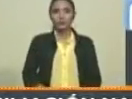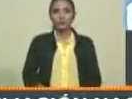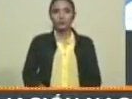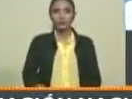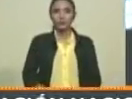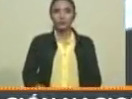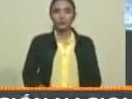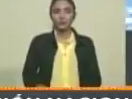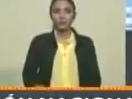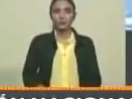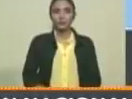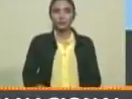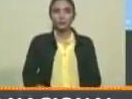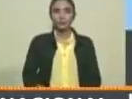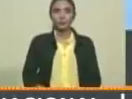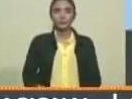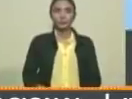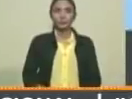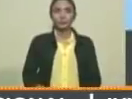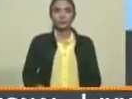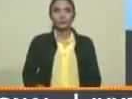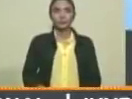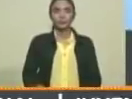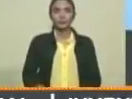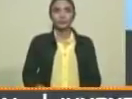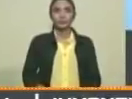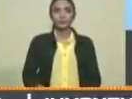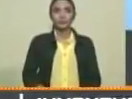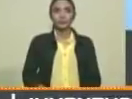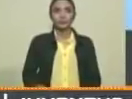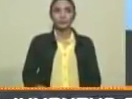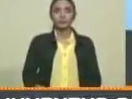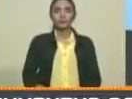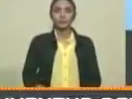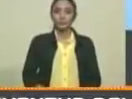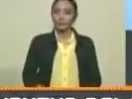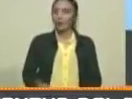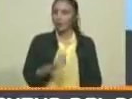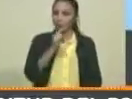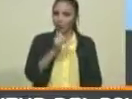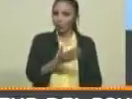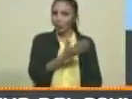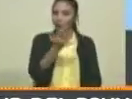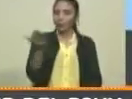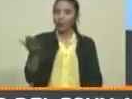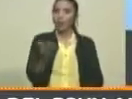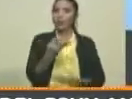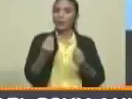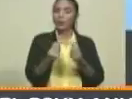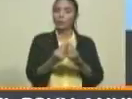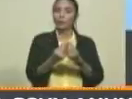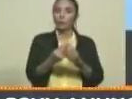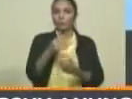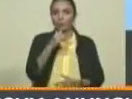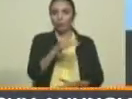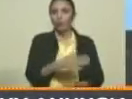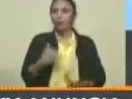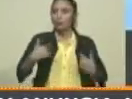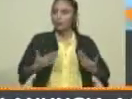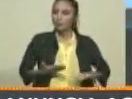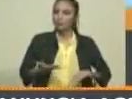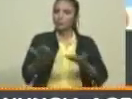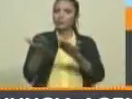quiero proceder, a nombre de la República, hacer un